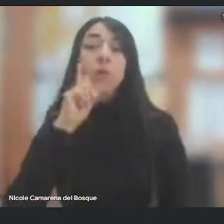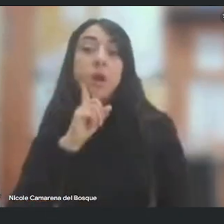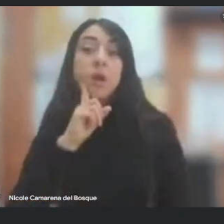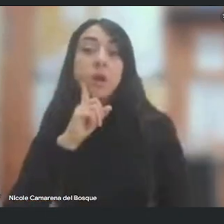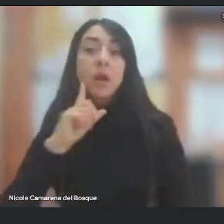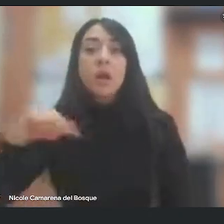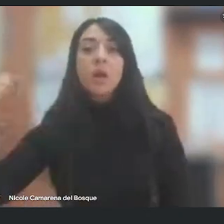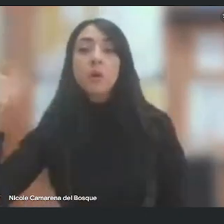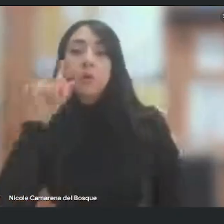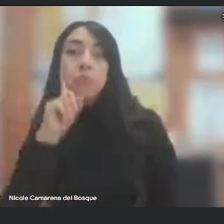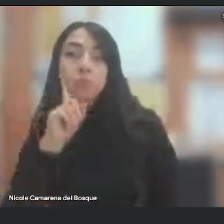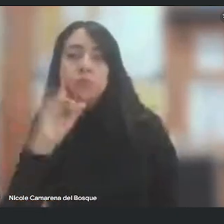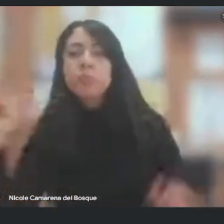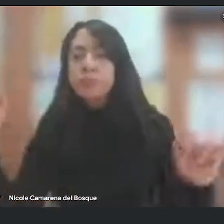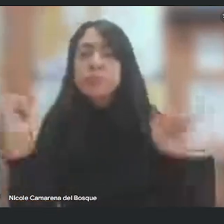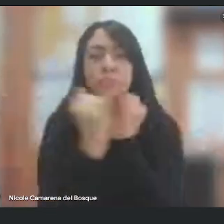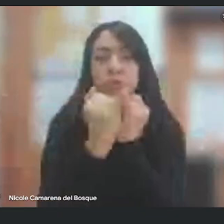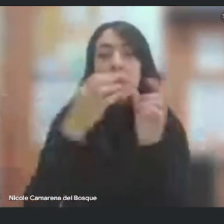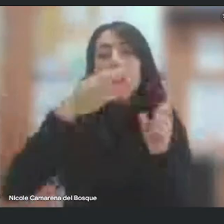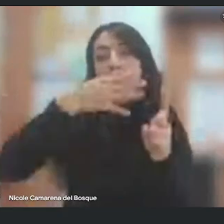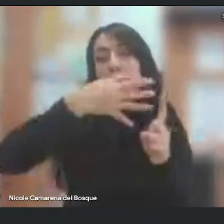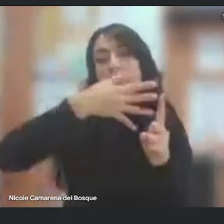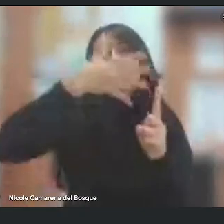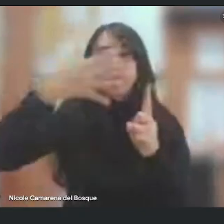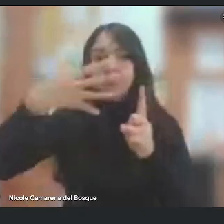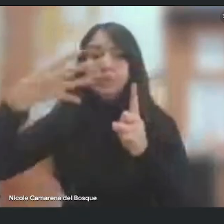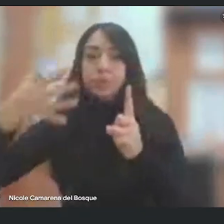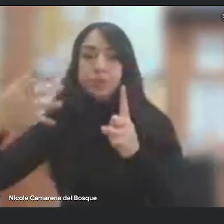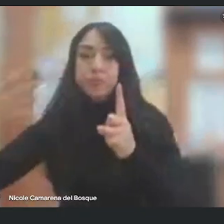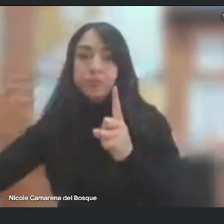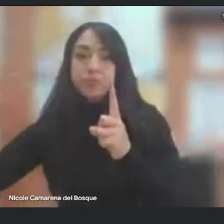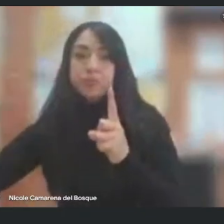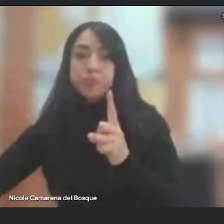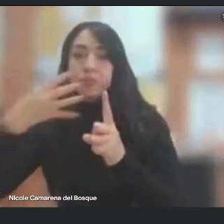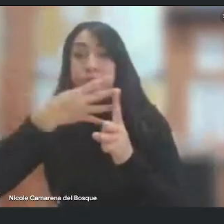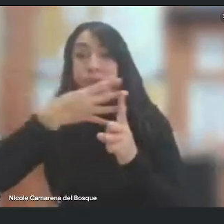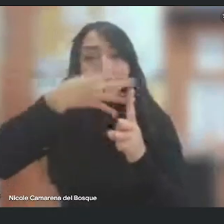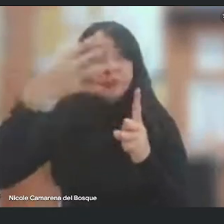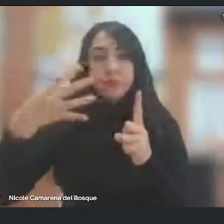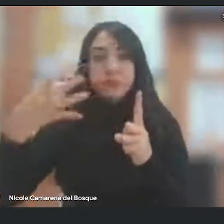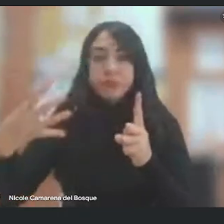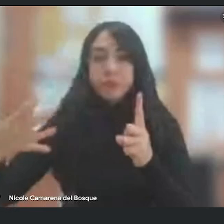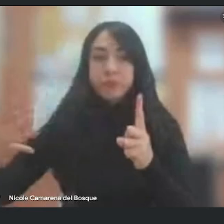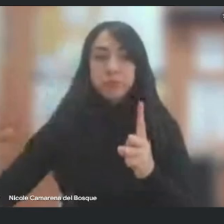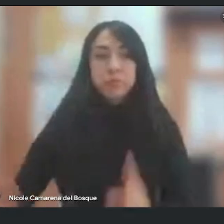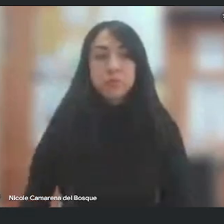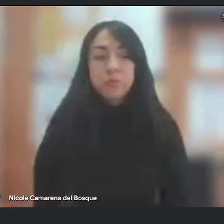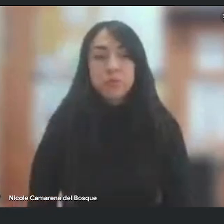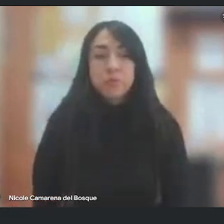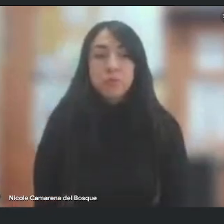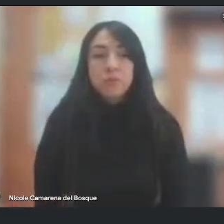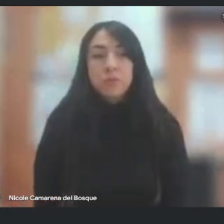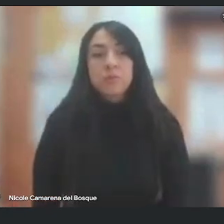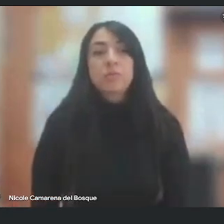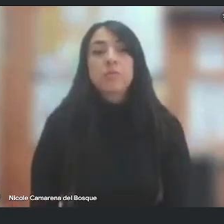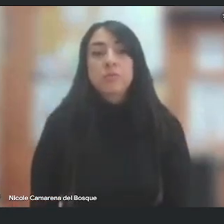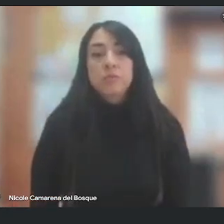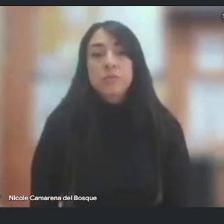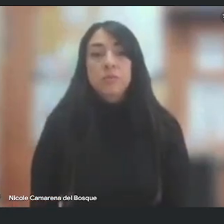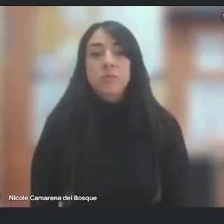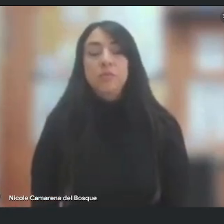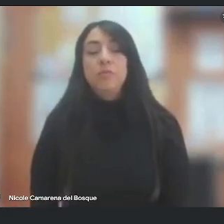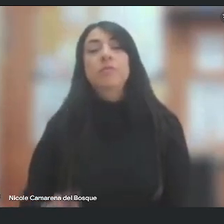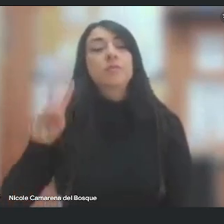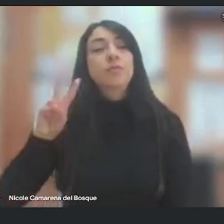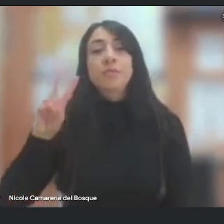vez regresamos a la educación. Todas las personas somos iguales y necesitamos educación integral en sexualidad, que